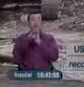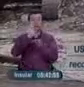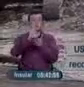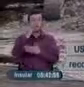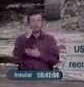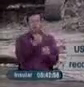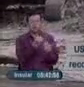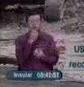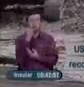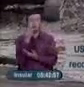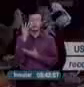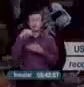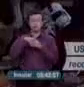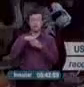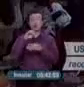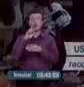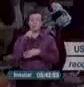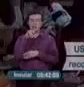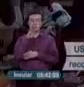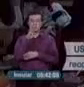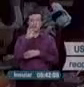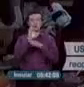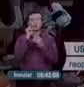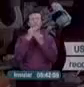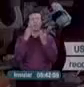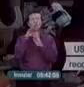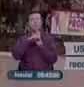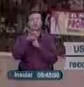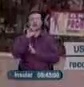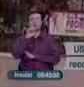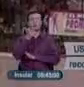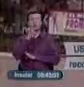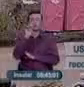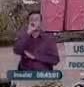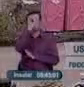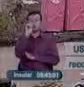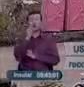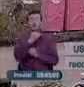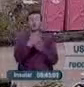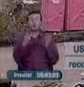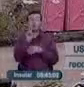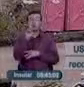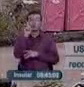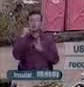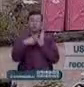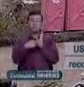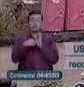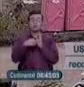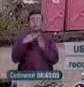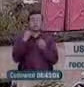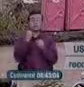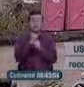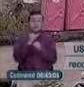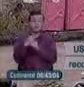se informó que el Producto Interno Bruto experimenta un decrecimiento del 0.7% y ha provocado la pérdida de más de 21.800